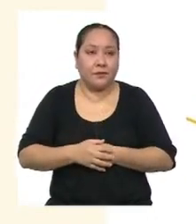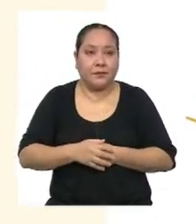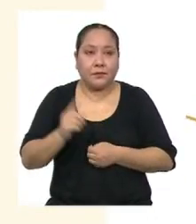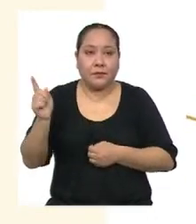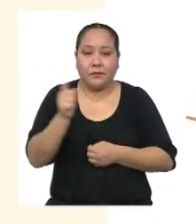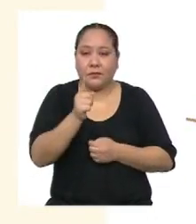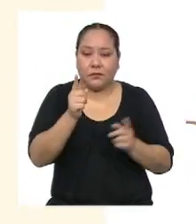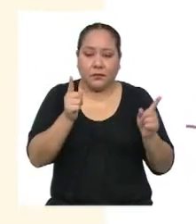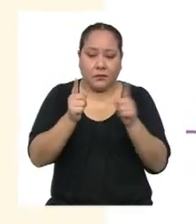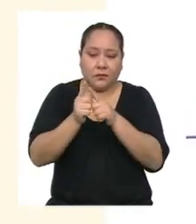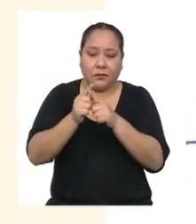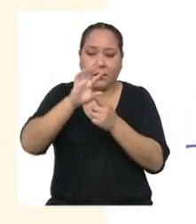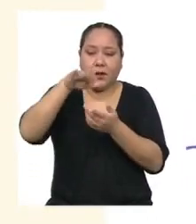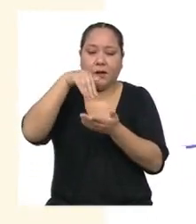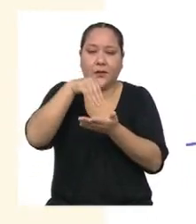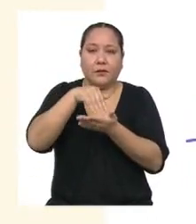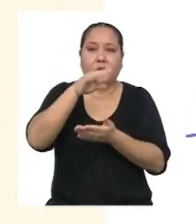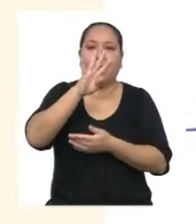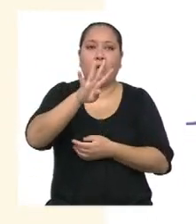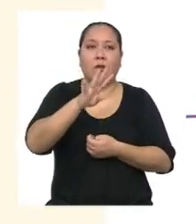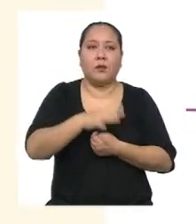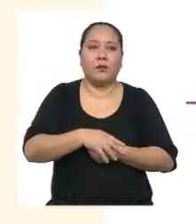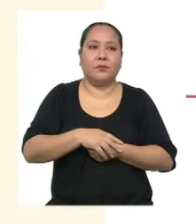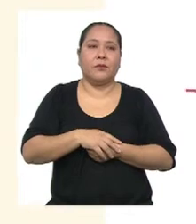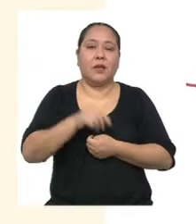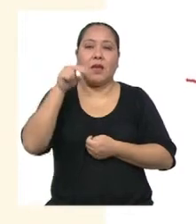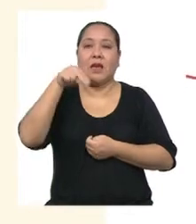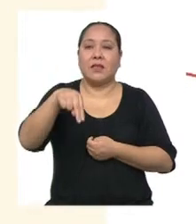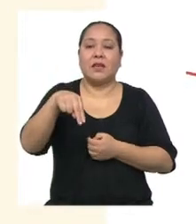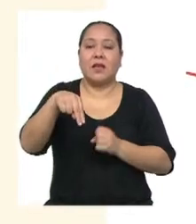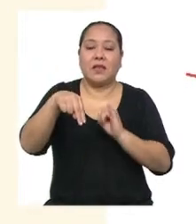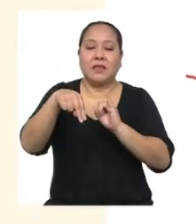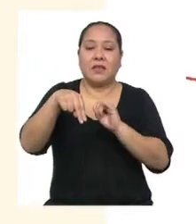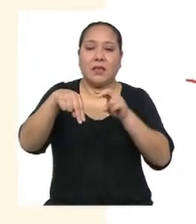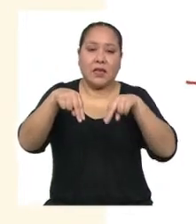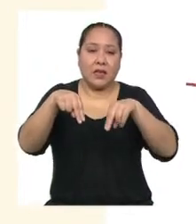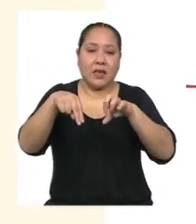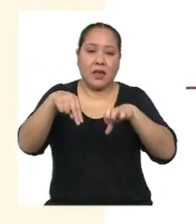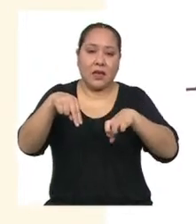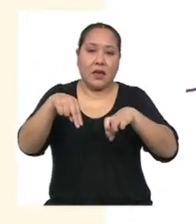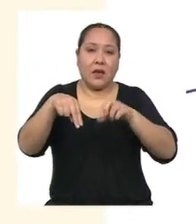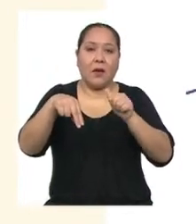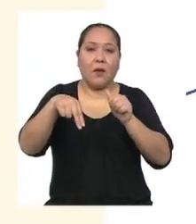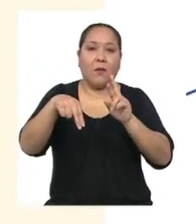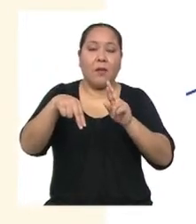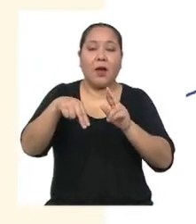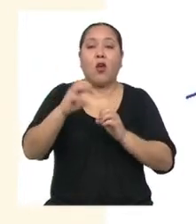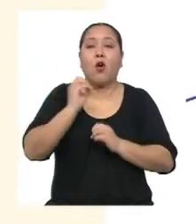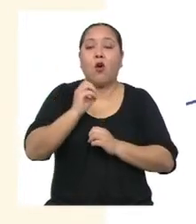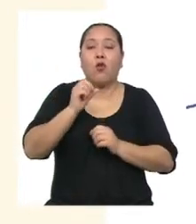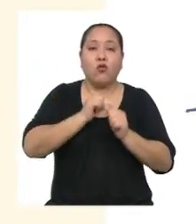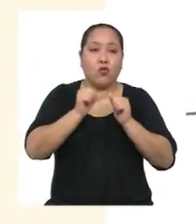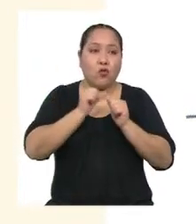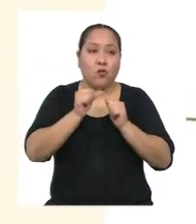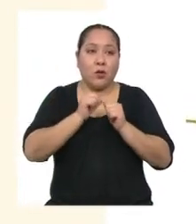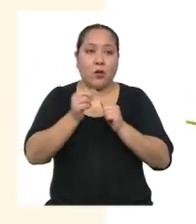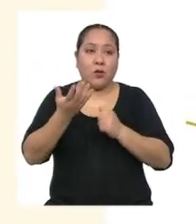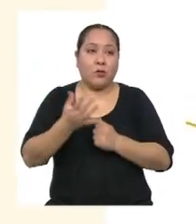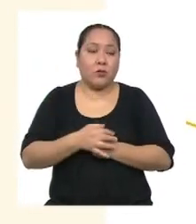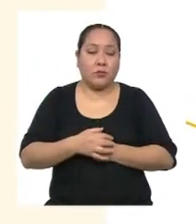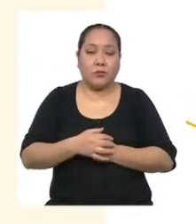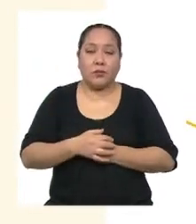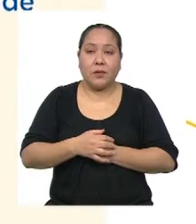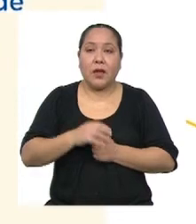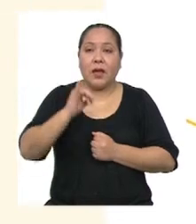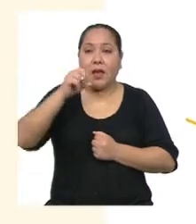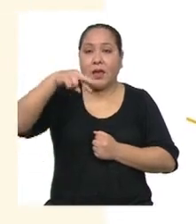caso, 4. Esto sucede cuando n es impar o cuando el número de datos que tenemos es impar. También